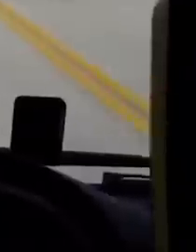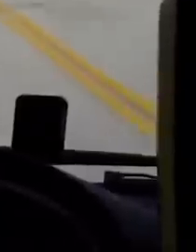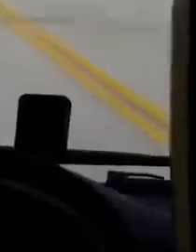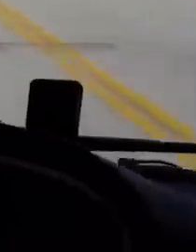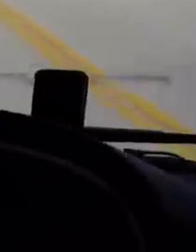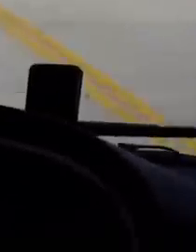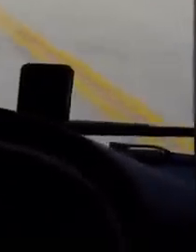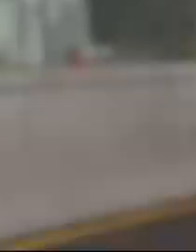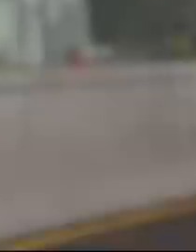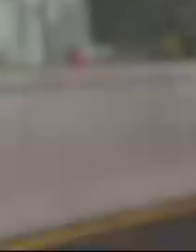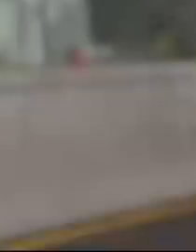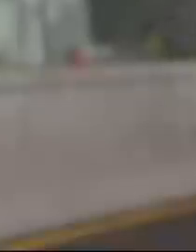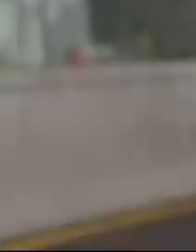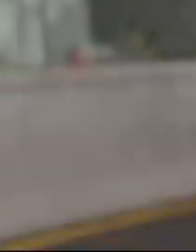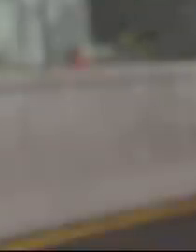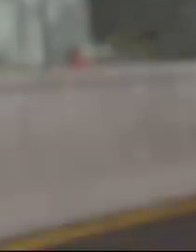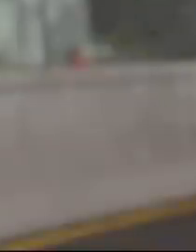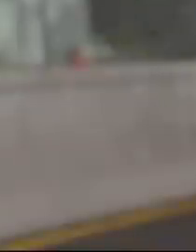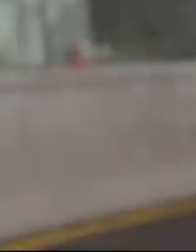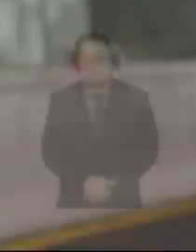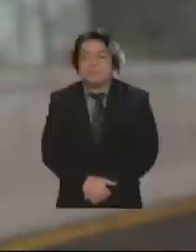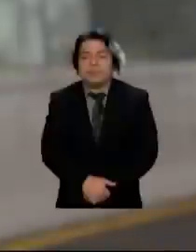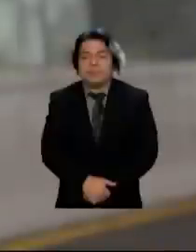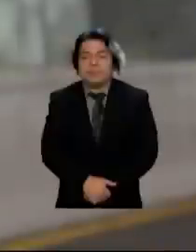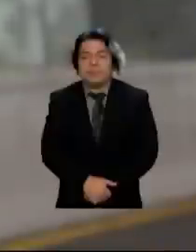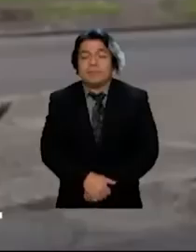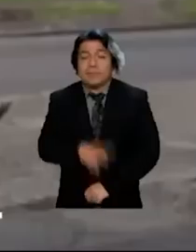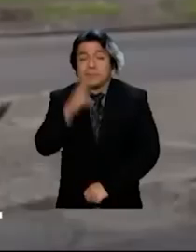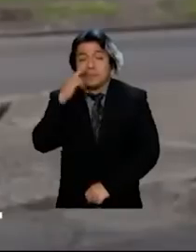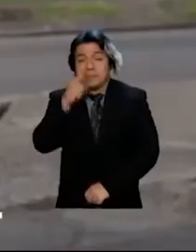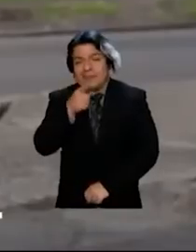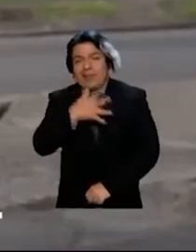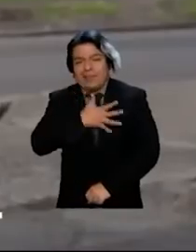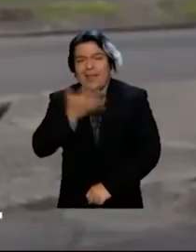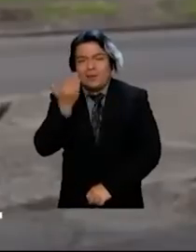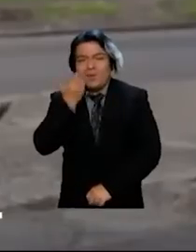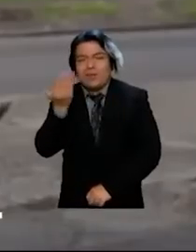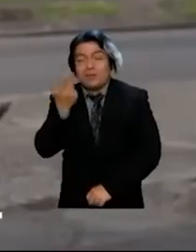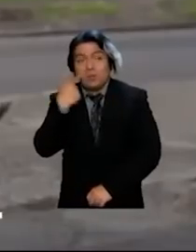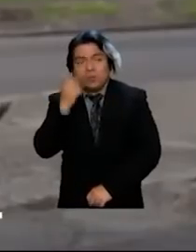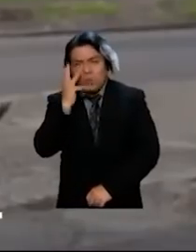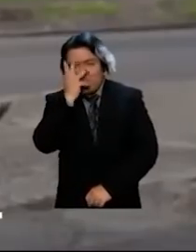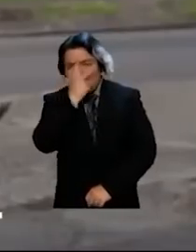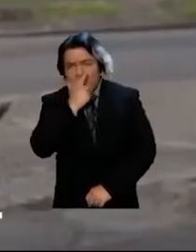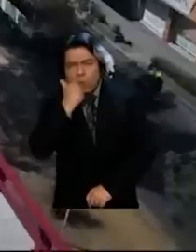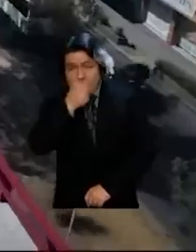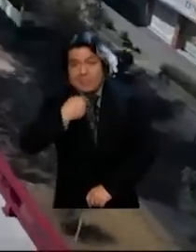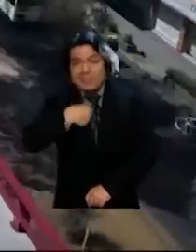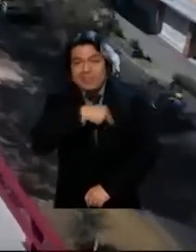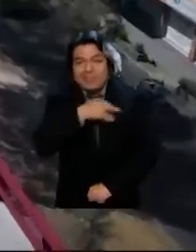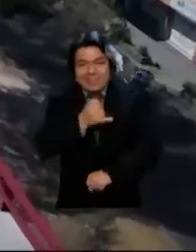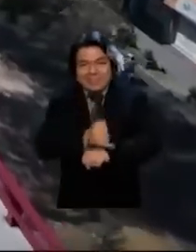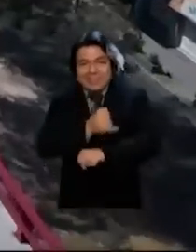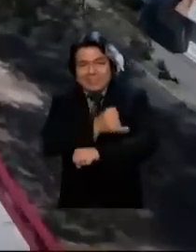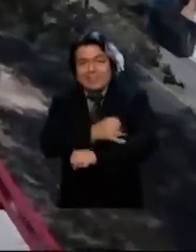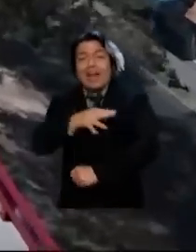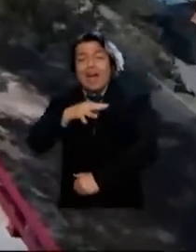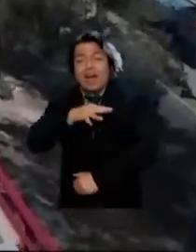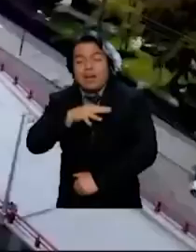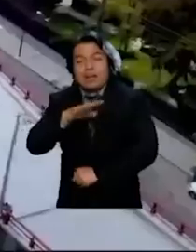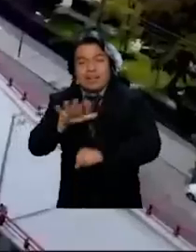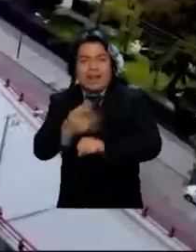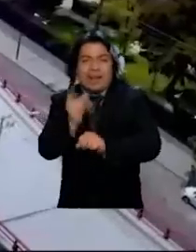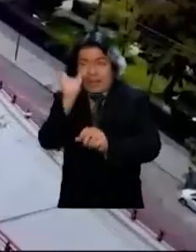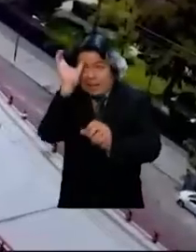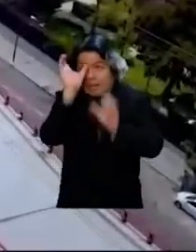Está más chido, ¿no? El hecho de que aquí está Palapa, está algo chido también. Es bonito que lo tengamos nosotros y ahorita pues ya tenemos el